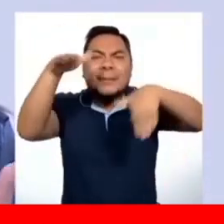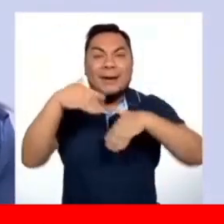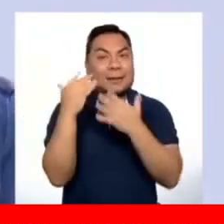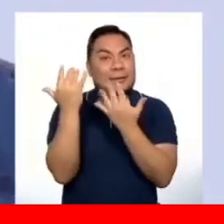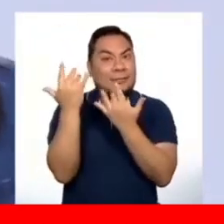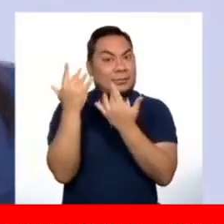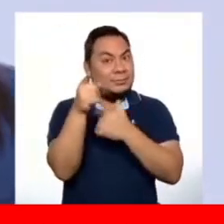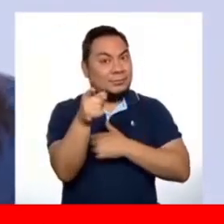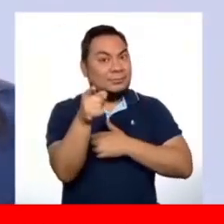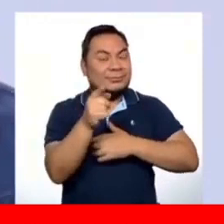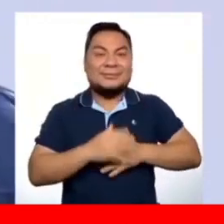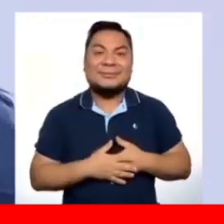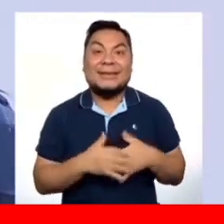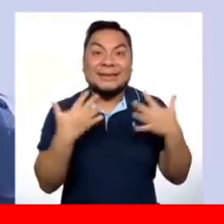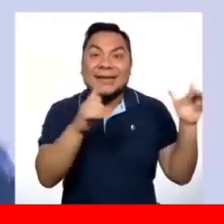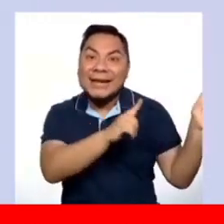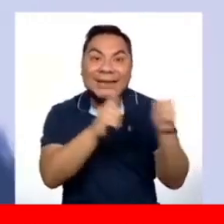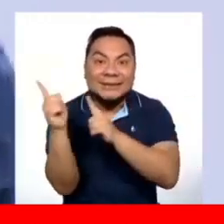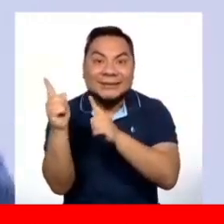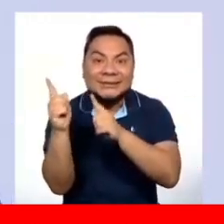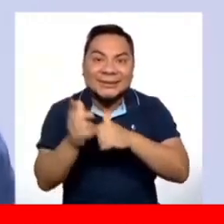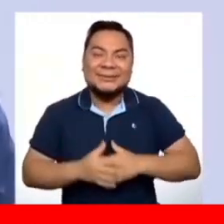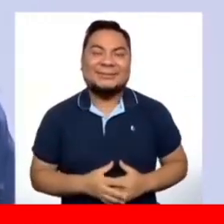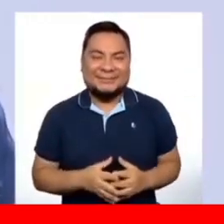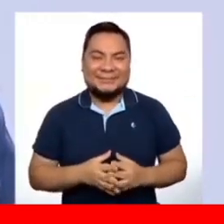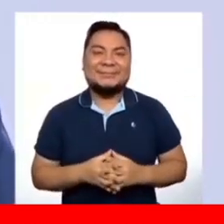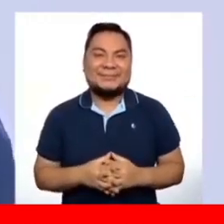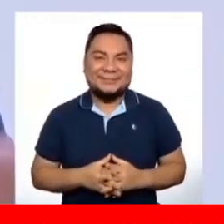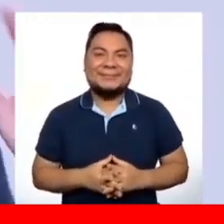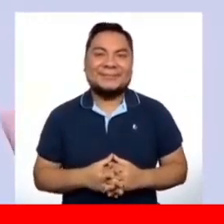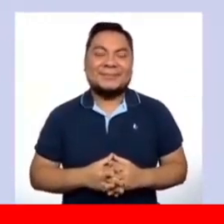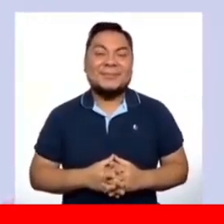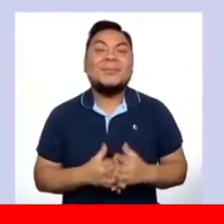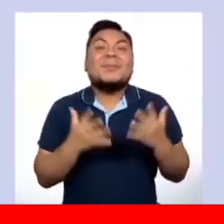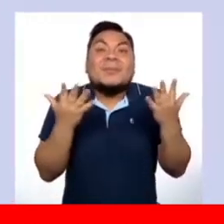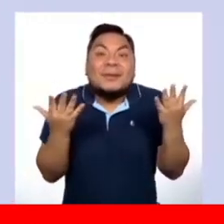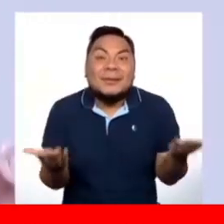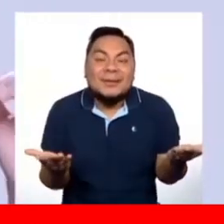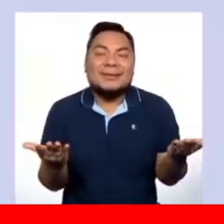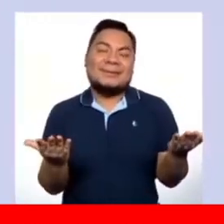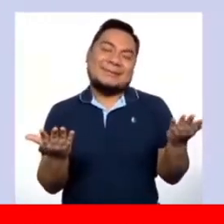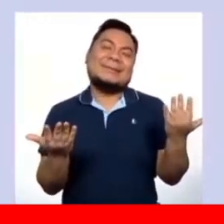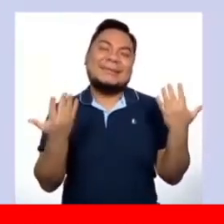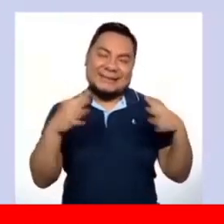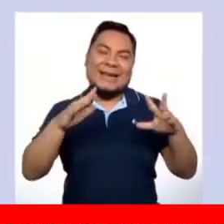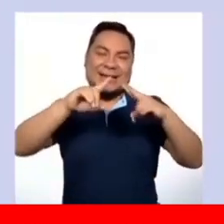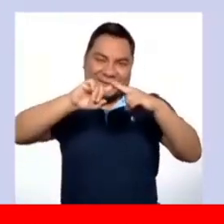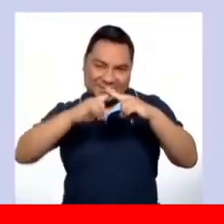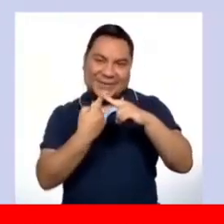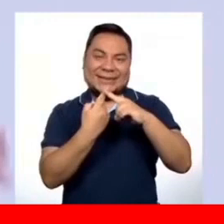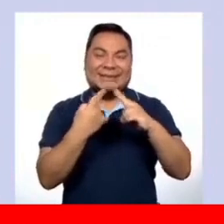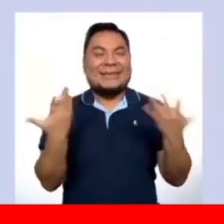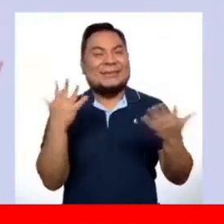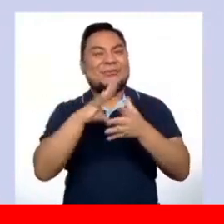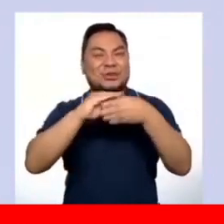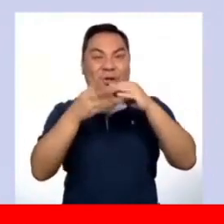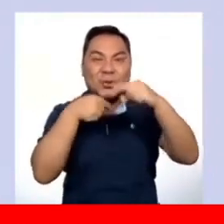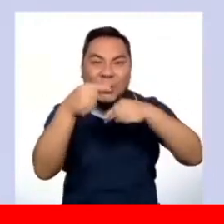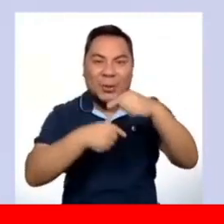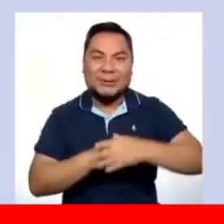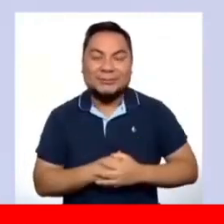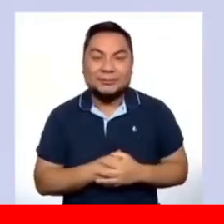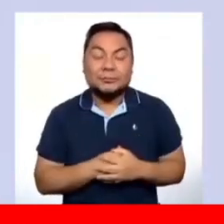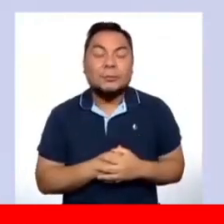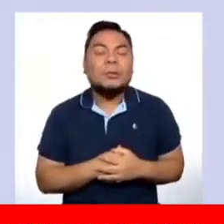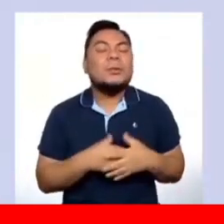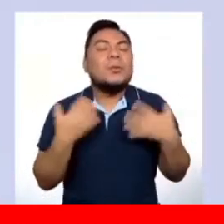esperando, ¿ah? ¿Estamos listos? ¡Sí! Entonces, ¡que empiece la aventura! ¡Ay, estoy